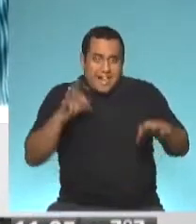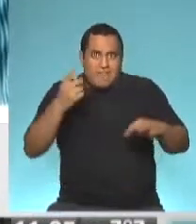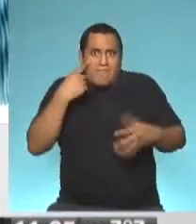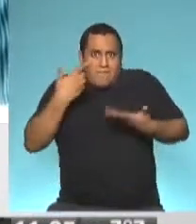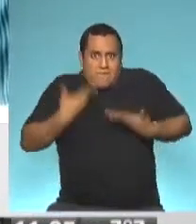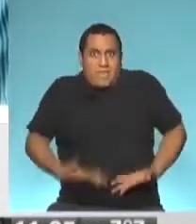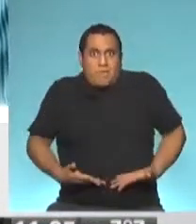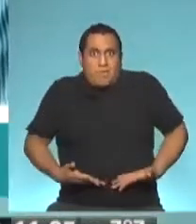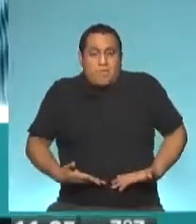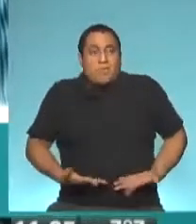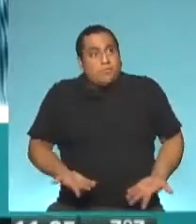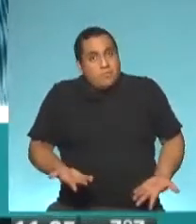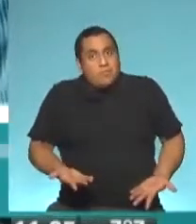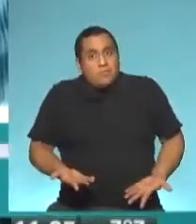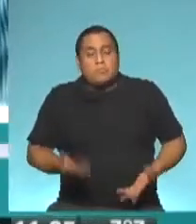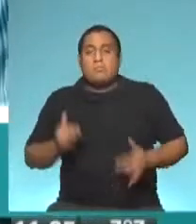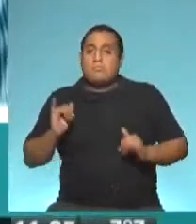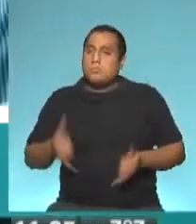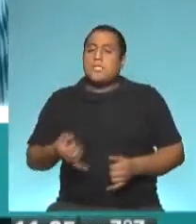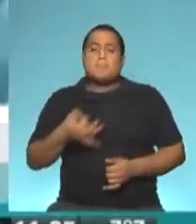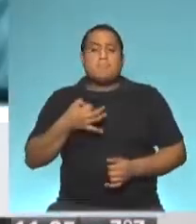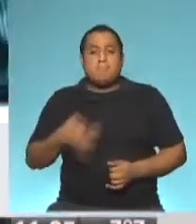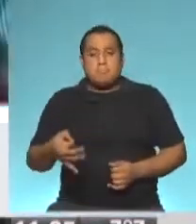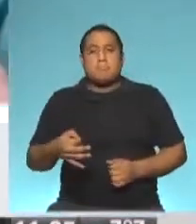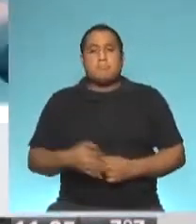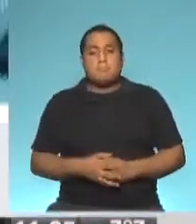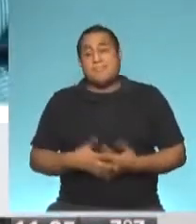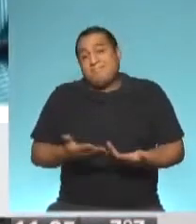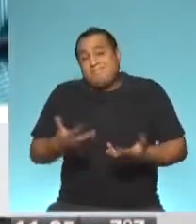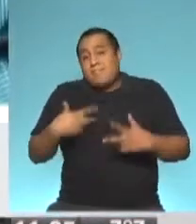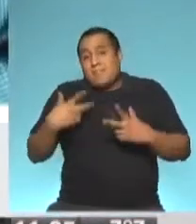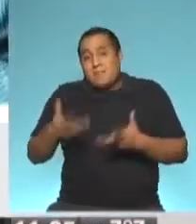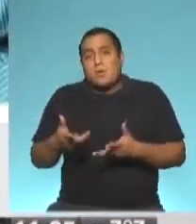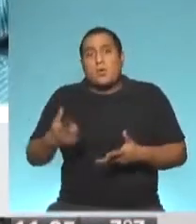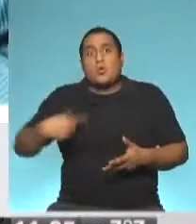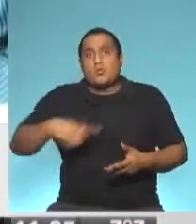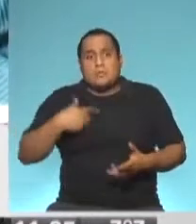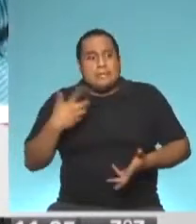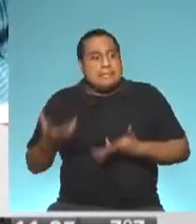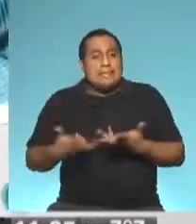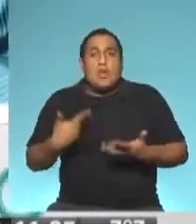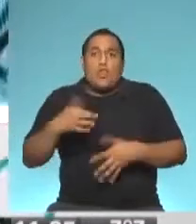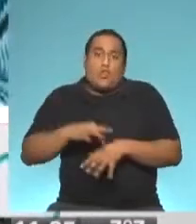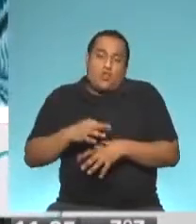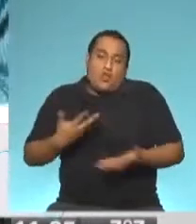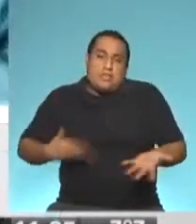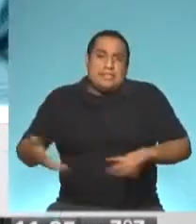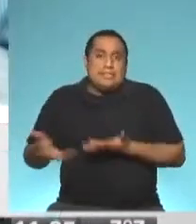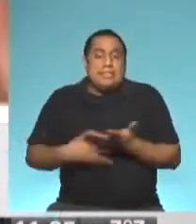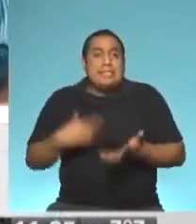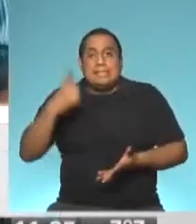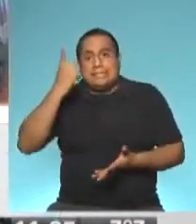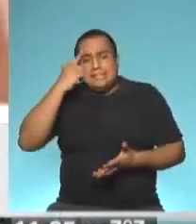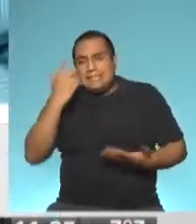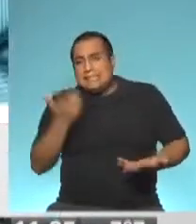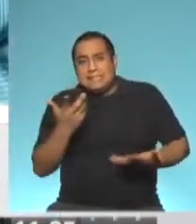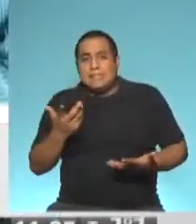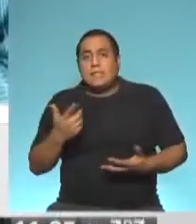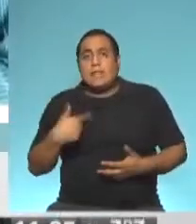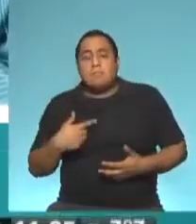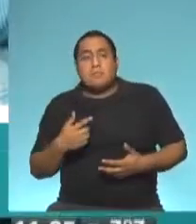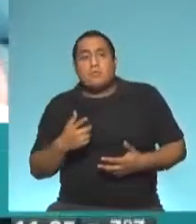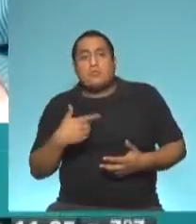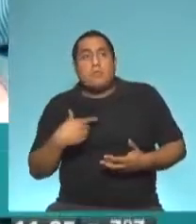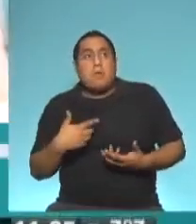efectivamente. exactamente. Entonces, por eso te digo, la desesperación nuestra como médicos, es decir, estamos dejando de dar un